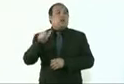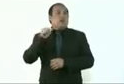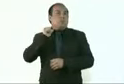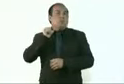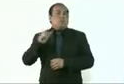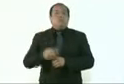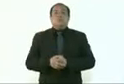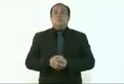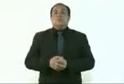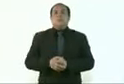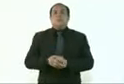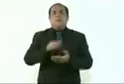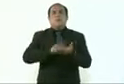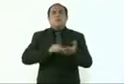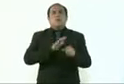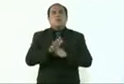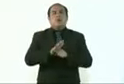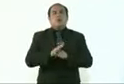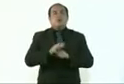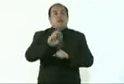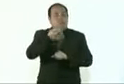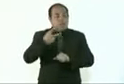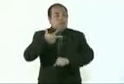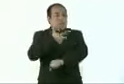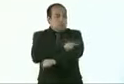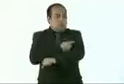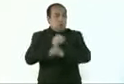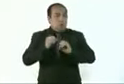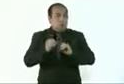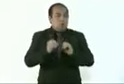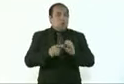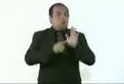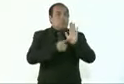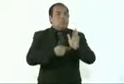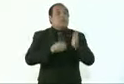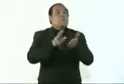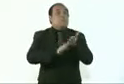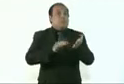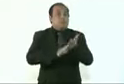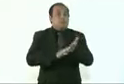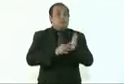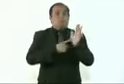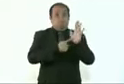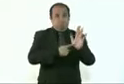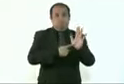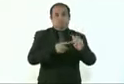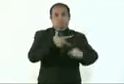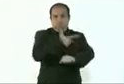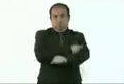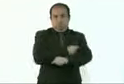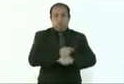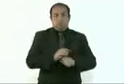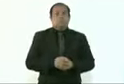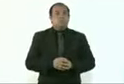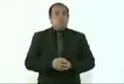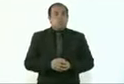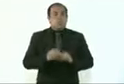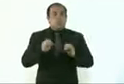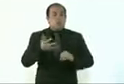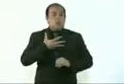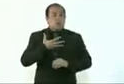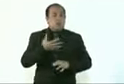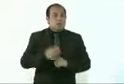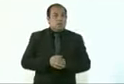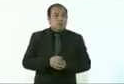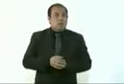comentamos, es haber recibido la dosis o llevar el documento que lo acredite o llevar con